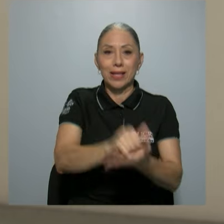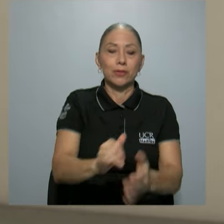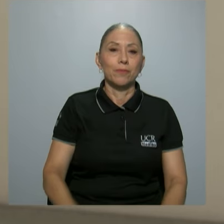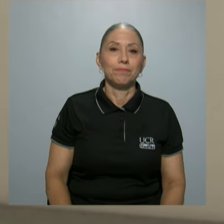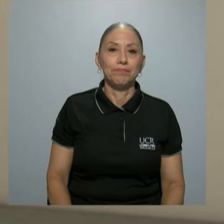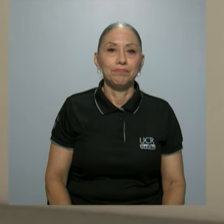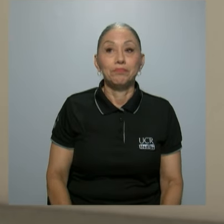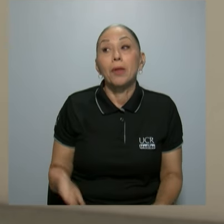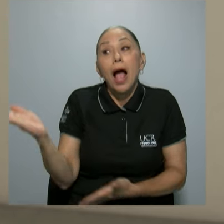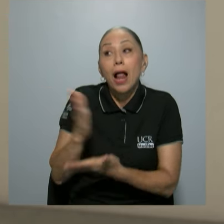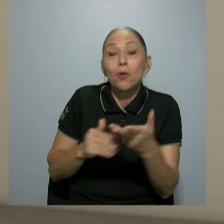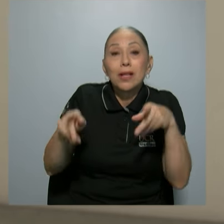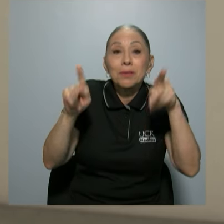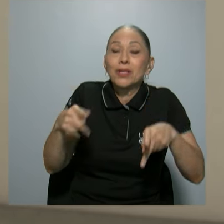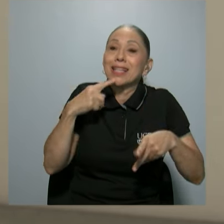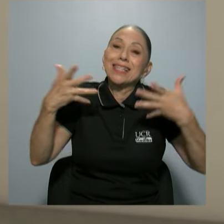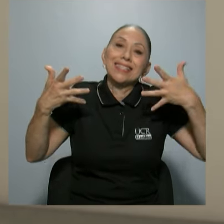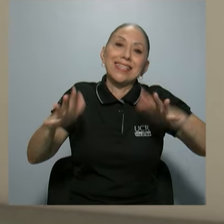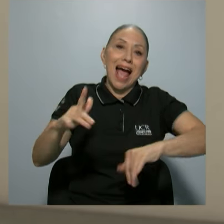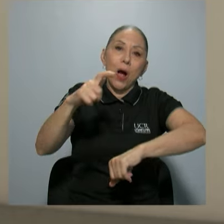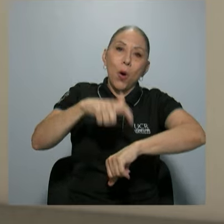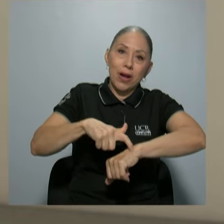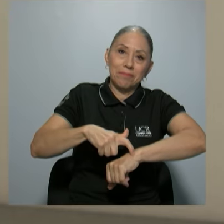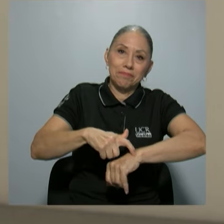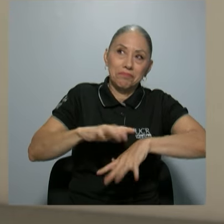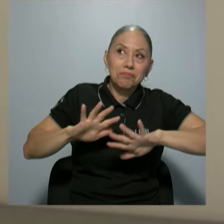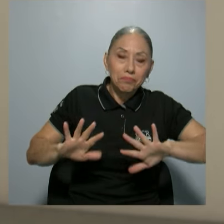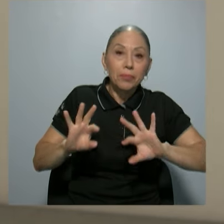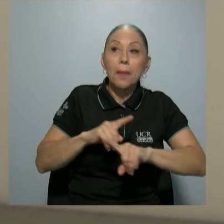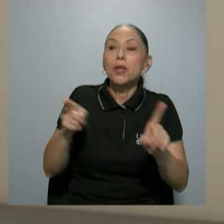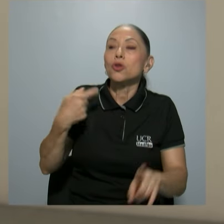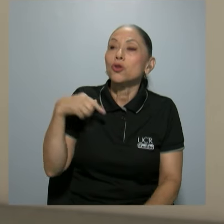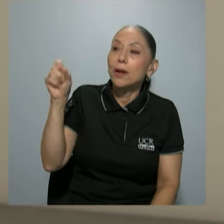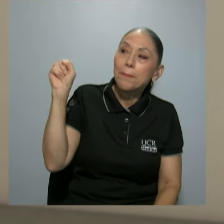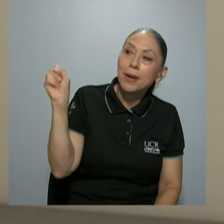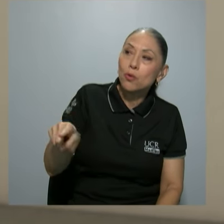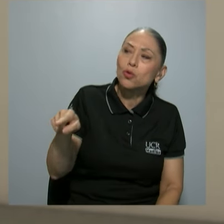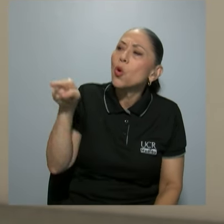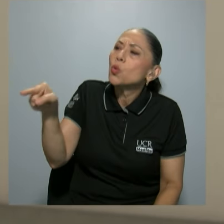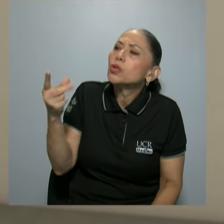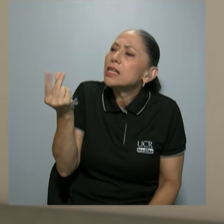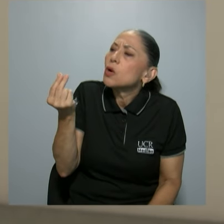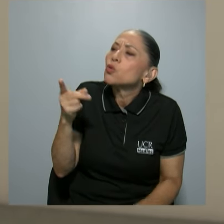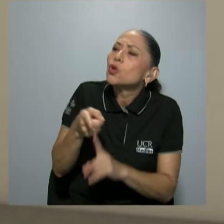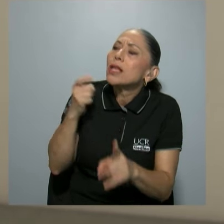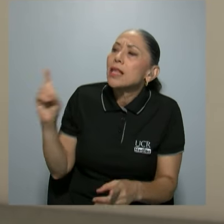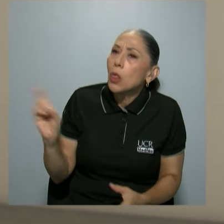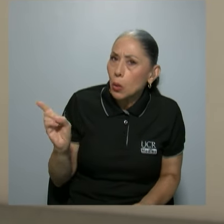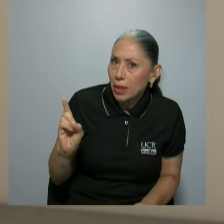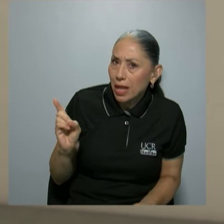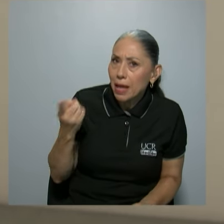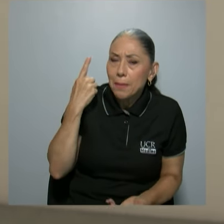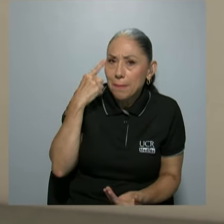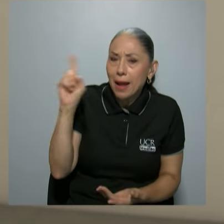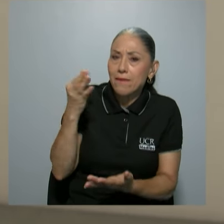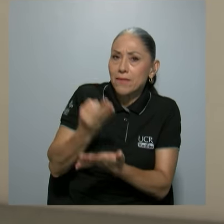quienes dicen que ya llegó la hora y que esto era por un plazo, pero le pregunto, entonces, ¿de dónde sacaría usted recursos, sí, para